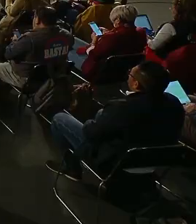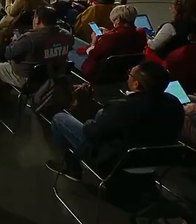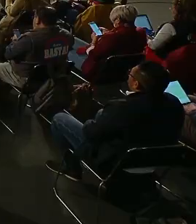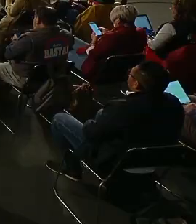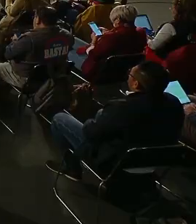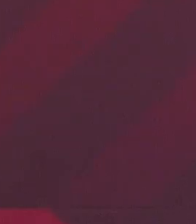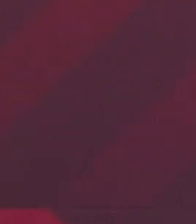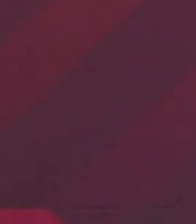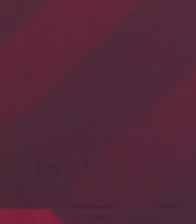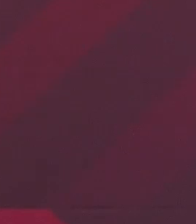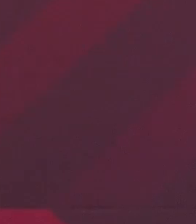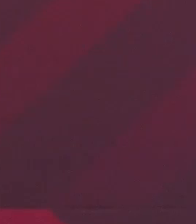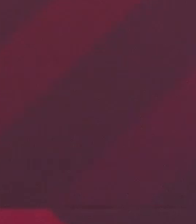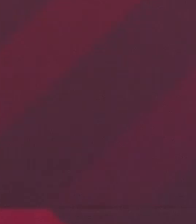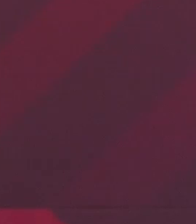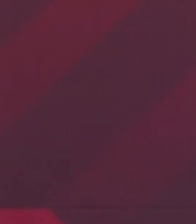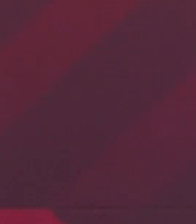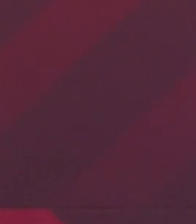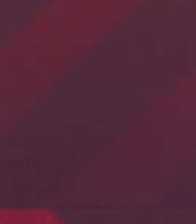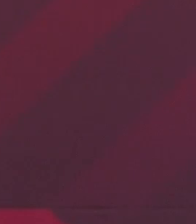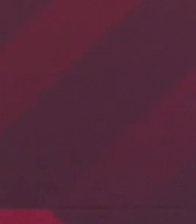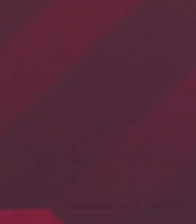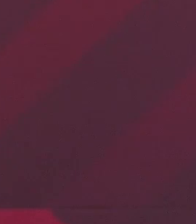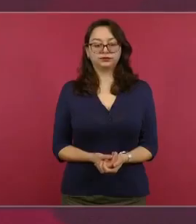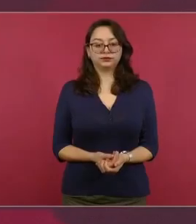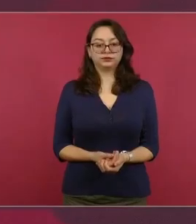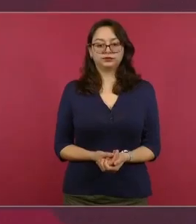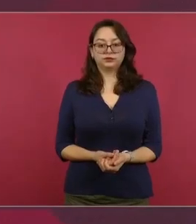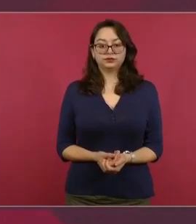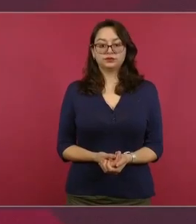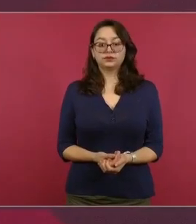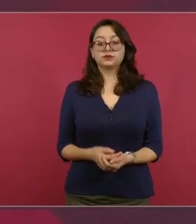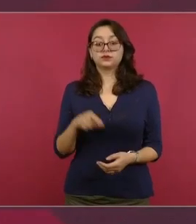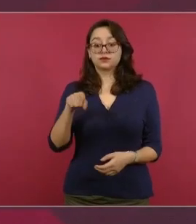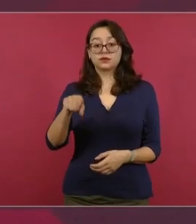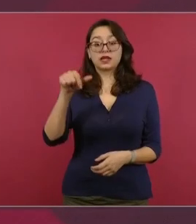que afectaron en Acapulco.